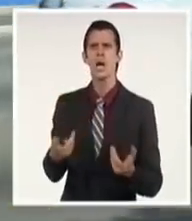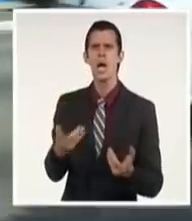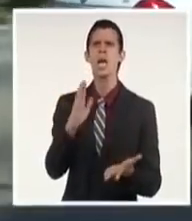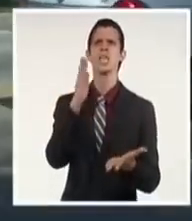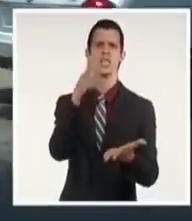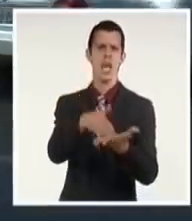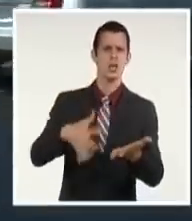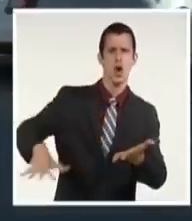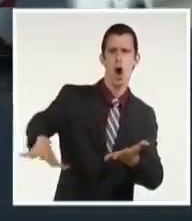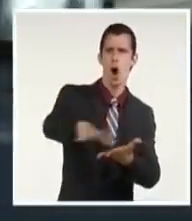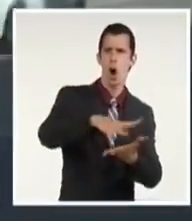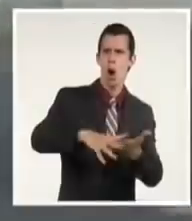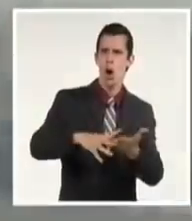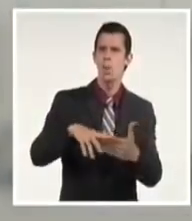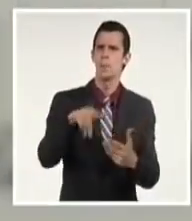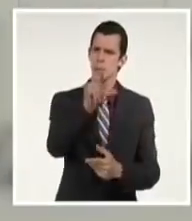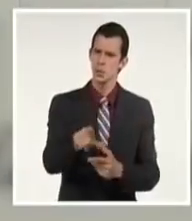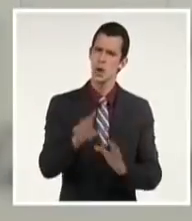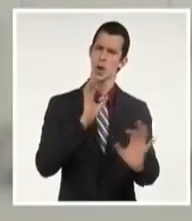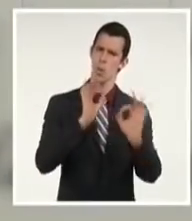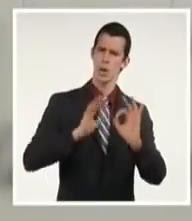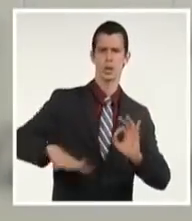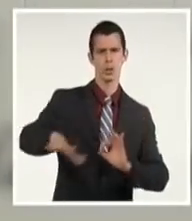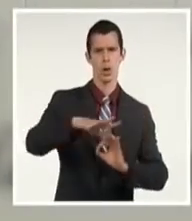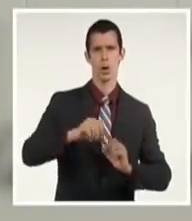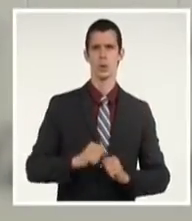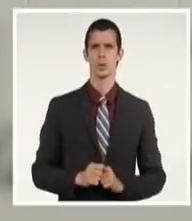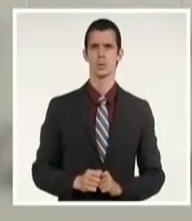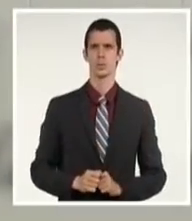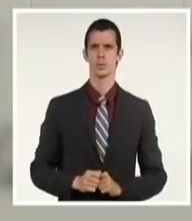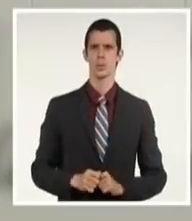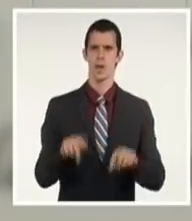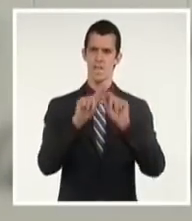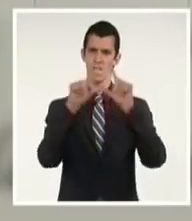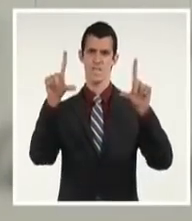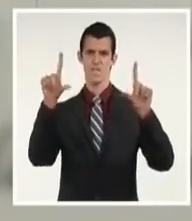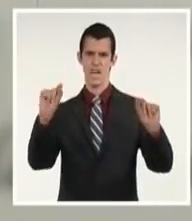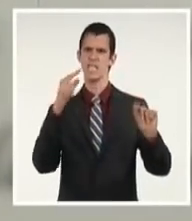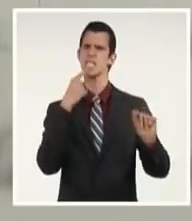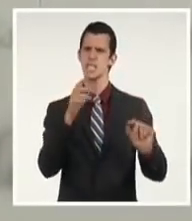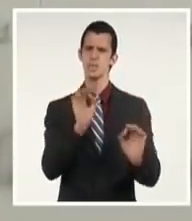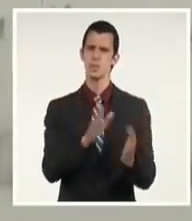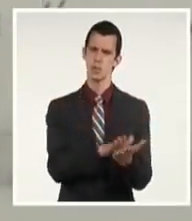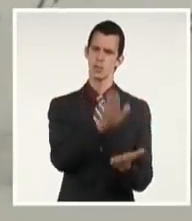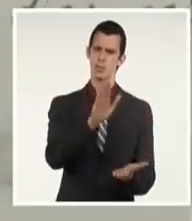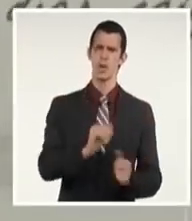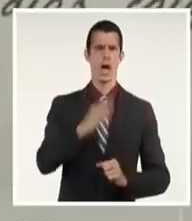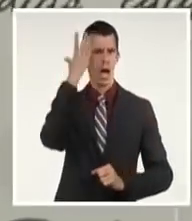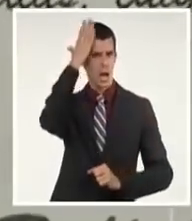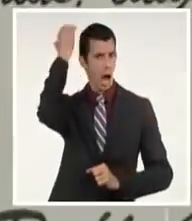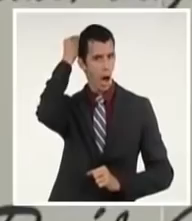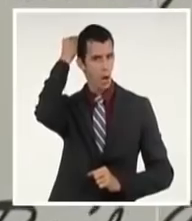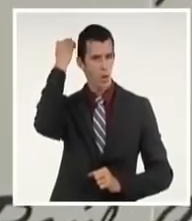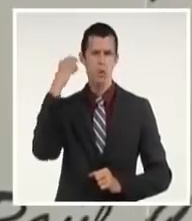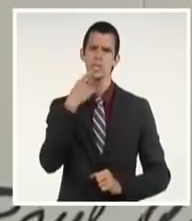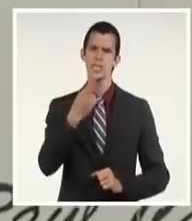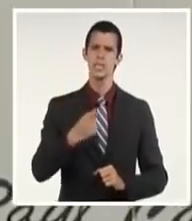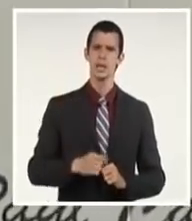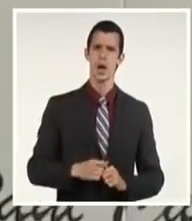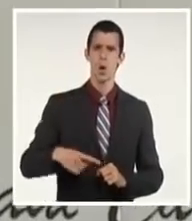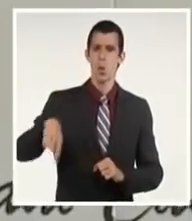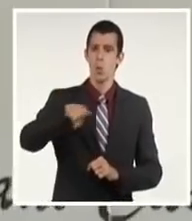ciudadana. Ellos llevan consigo una frase que habla de dignidad y compromiso. Salgan con la misma